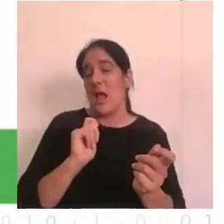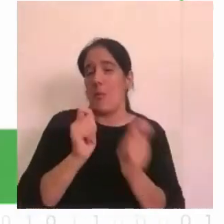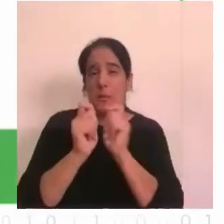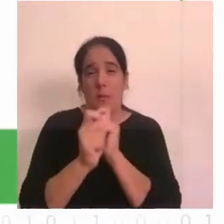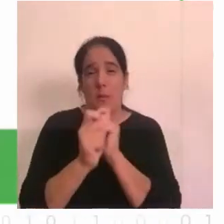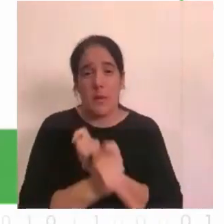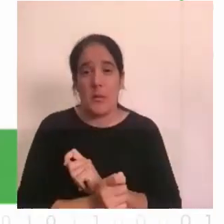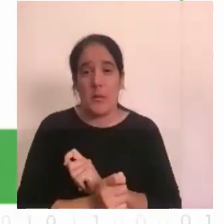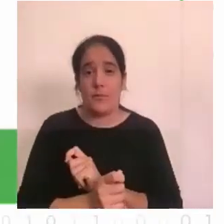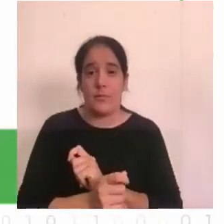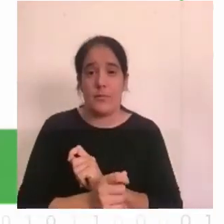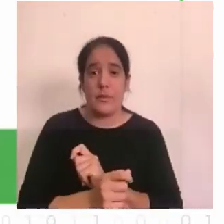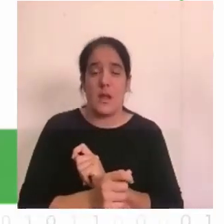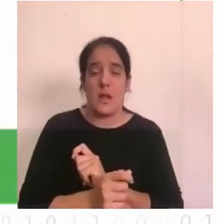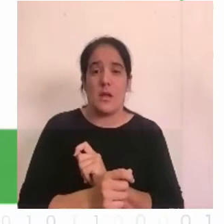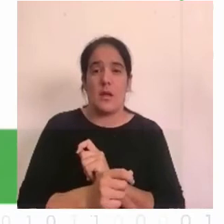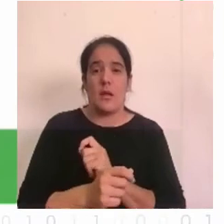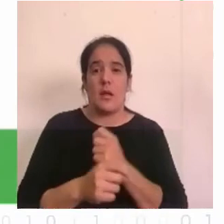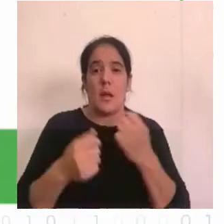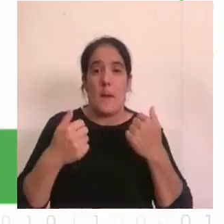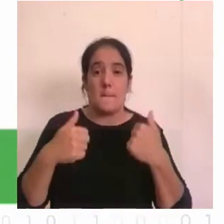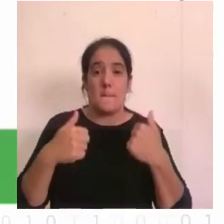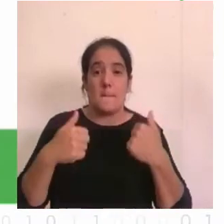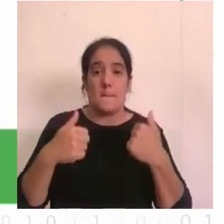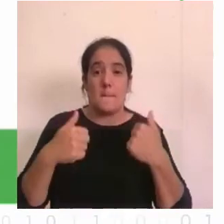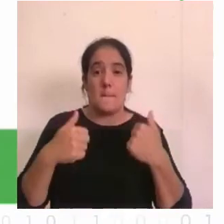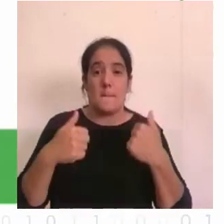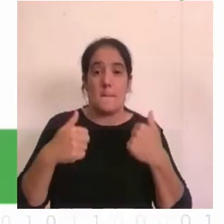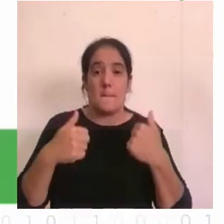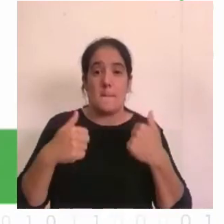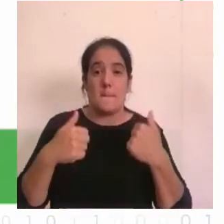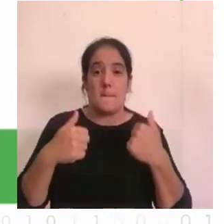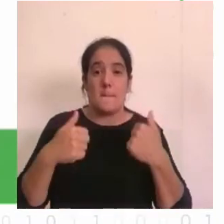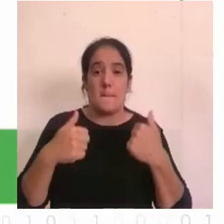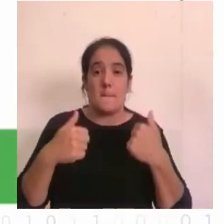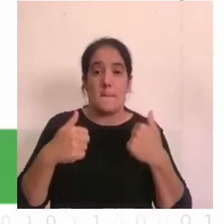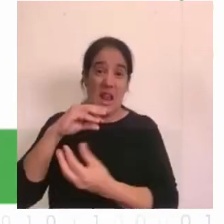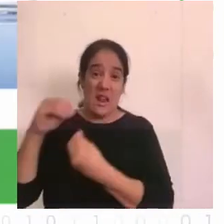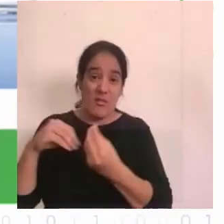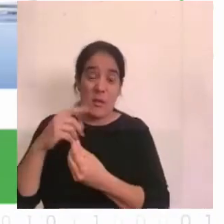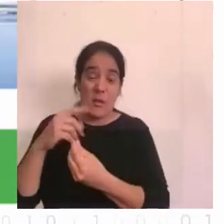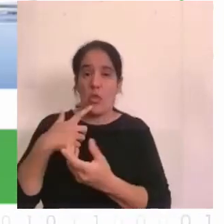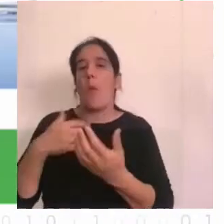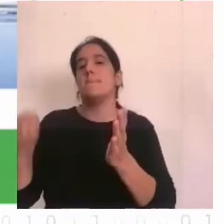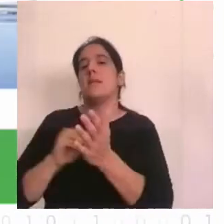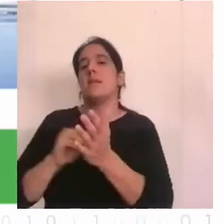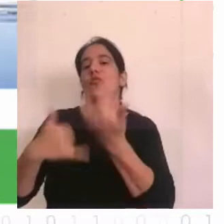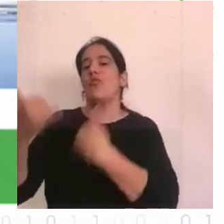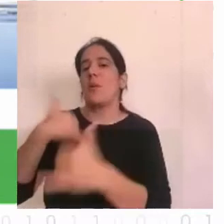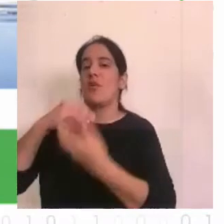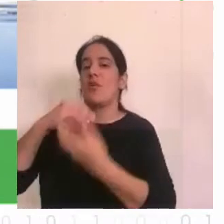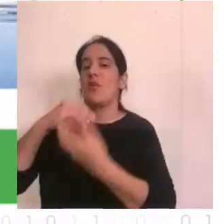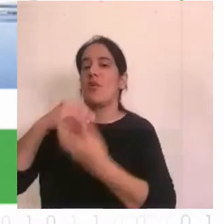poder de predicción como sí lo aumenta la cantidad de parientes que tengo en la muestra. Y eso en realidad a mí me hizo